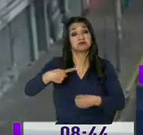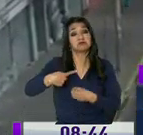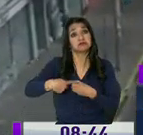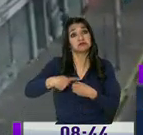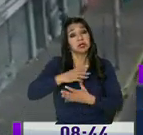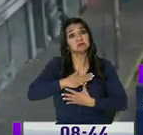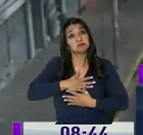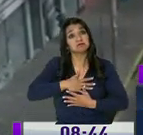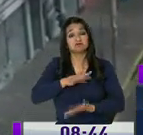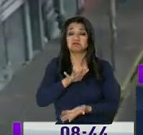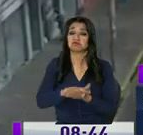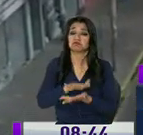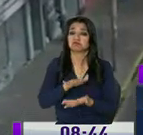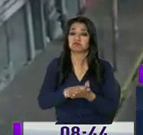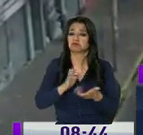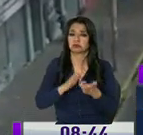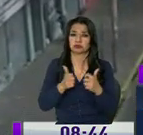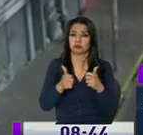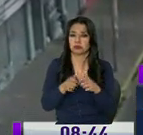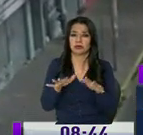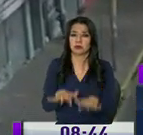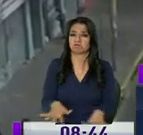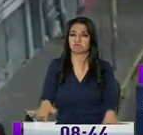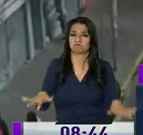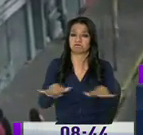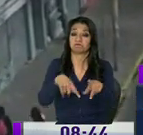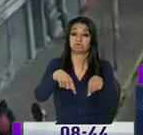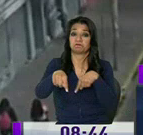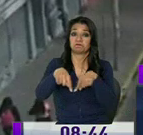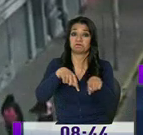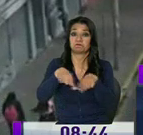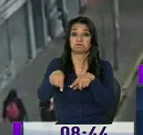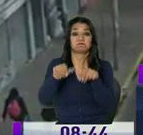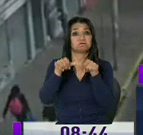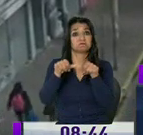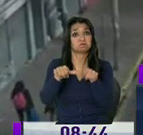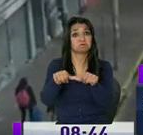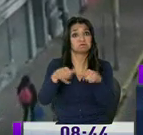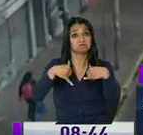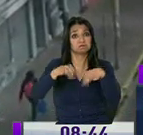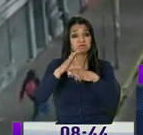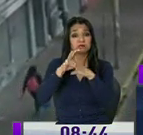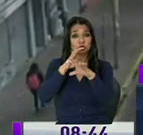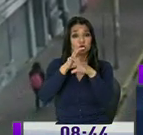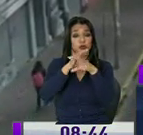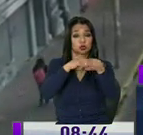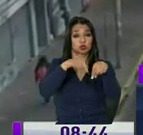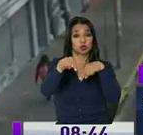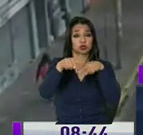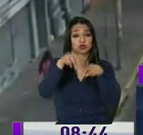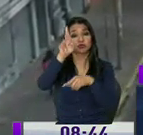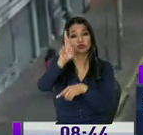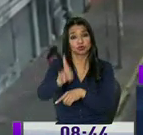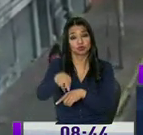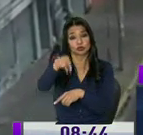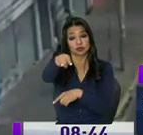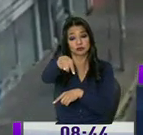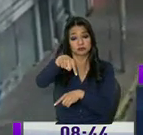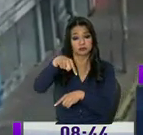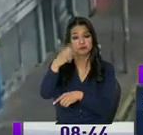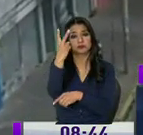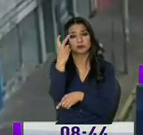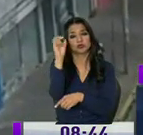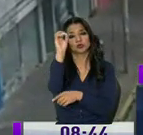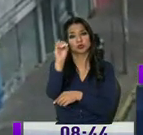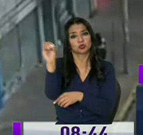relativa calma en esta zona. El tráfico todavía se puede circular en sentido sur-norte por la avenida 12 de octubre.